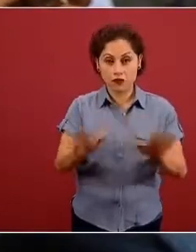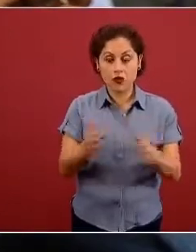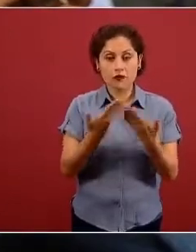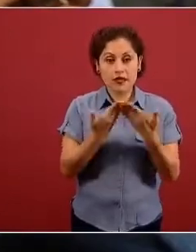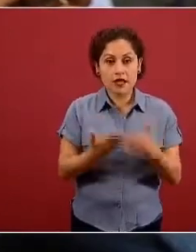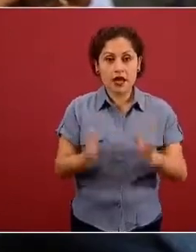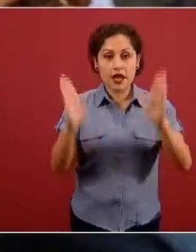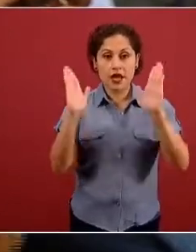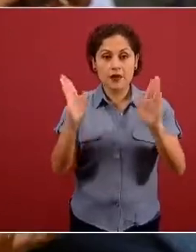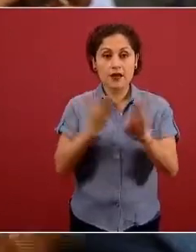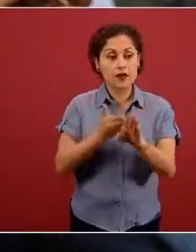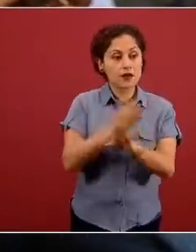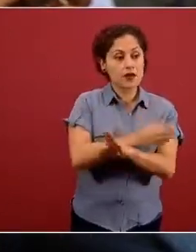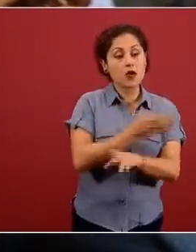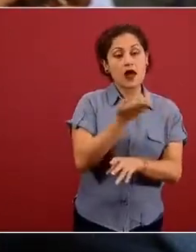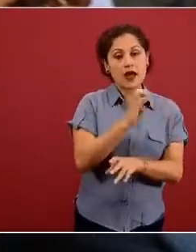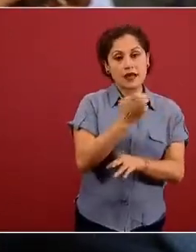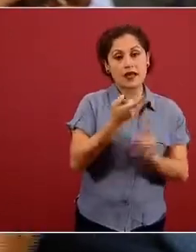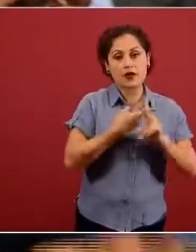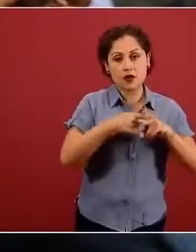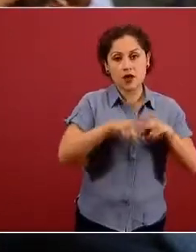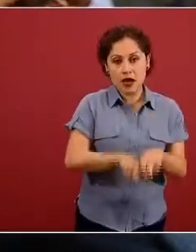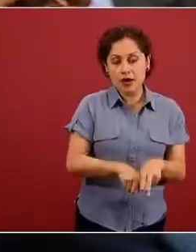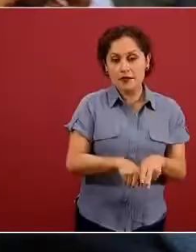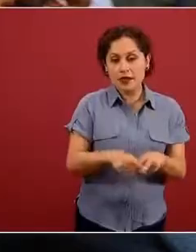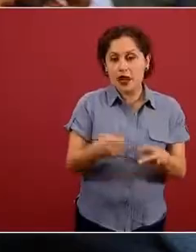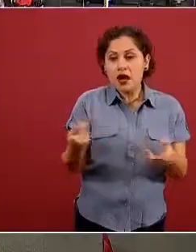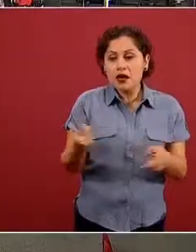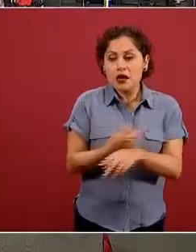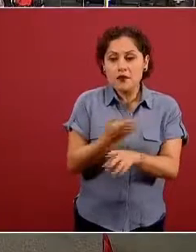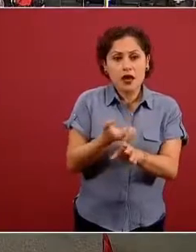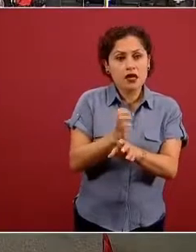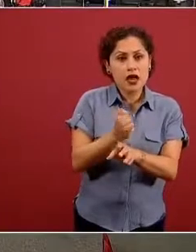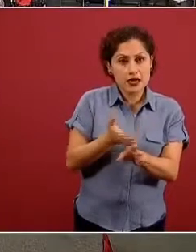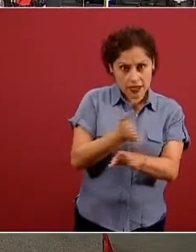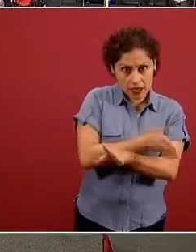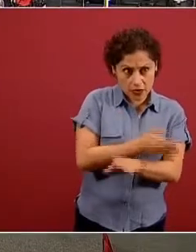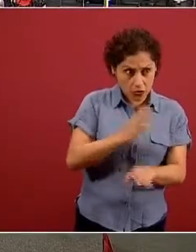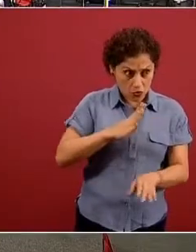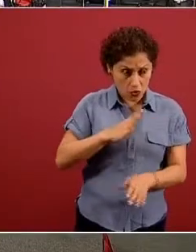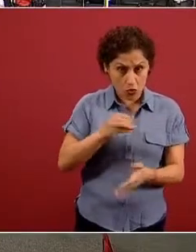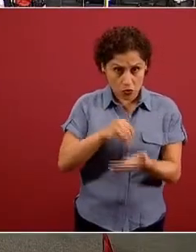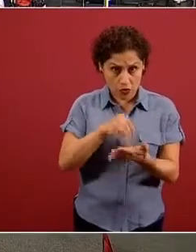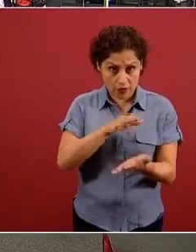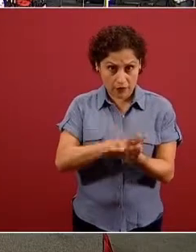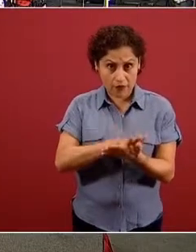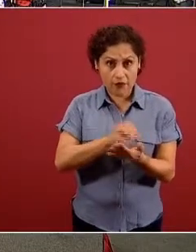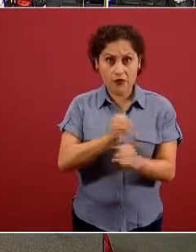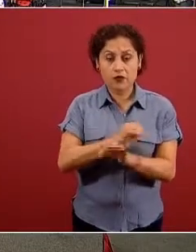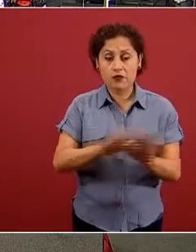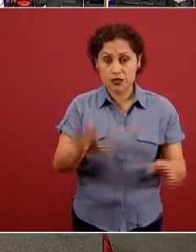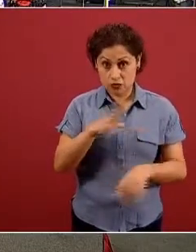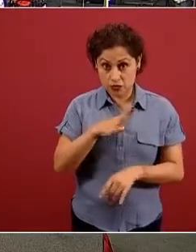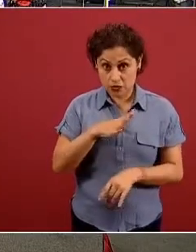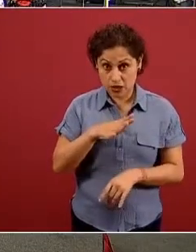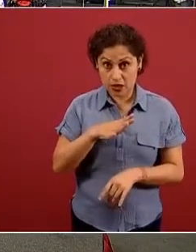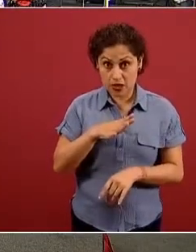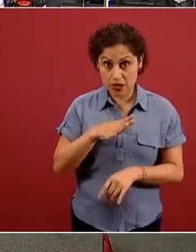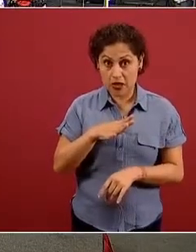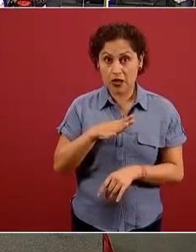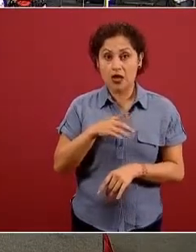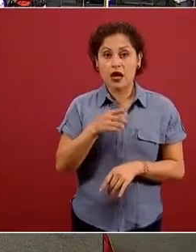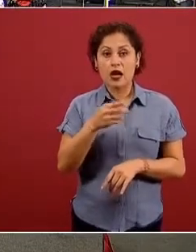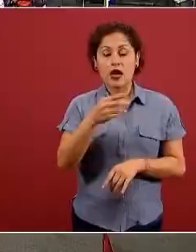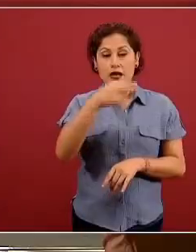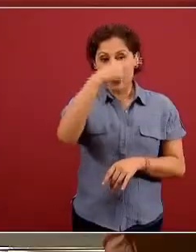confirmados de COVID. ¿Qué pasa con esos datos o esos casos? ¿Datos abiertos dicen? Sí, en Nayarit y Veracruz. Yo creo que